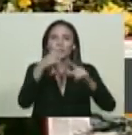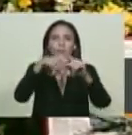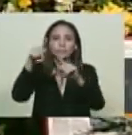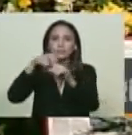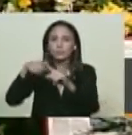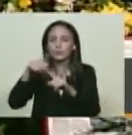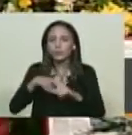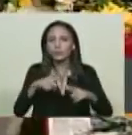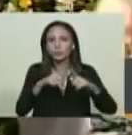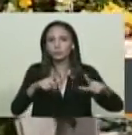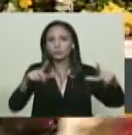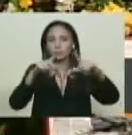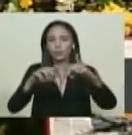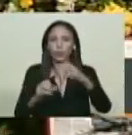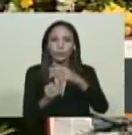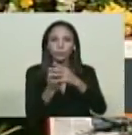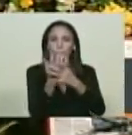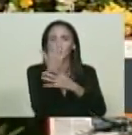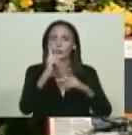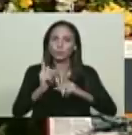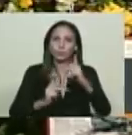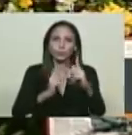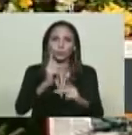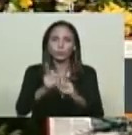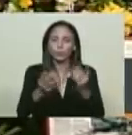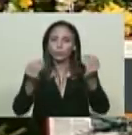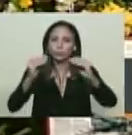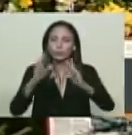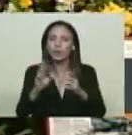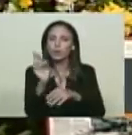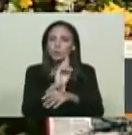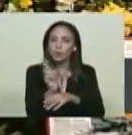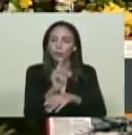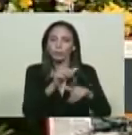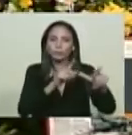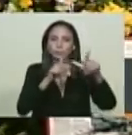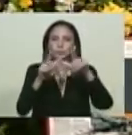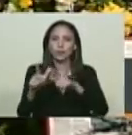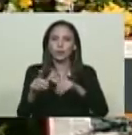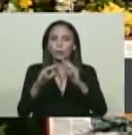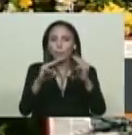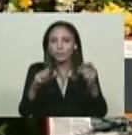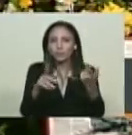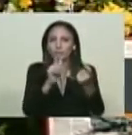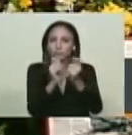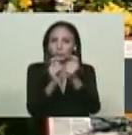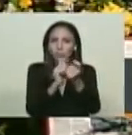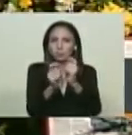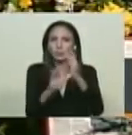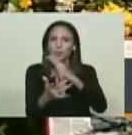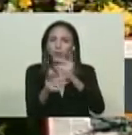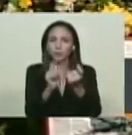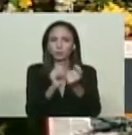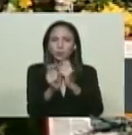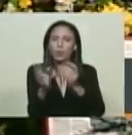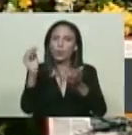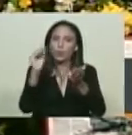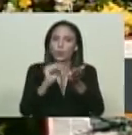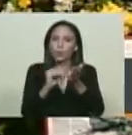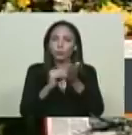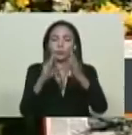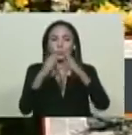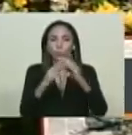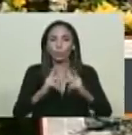que está dando con las flores, con los productores, inmediatamente queda instalada la mesa técnica para acompañarnos a levantar toda